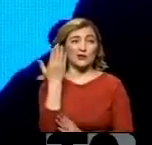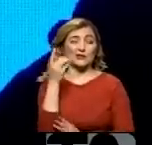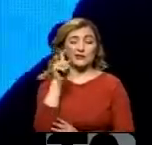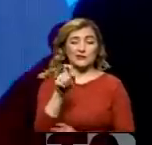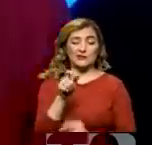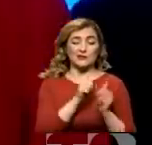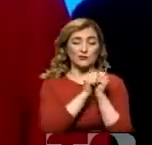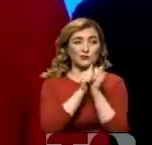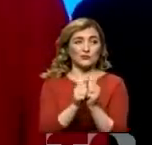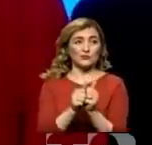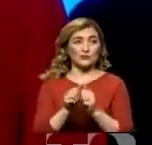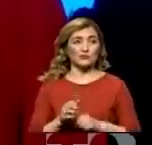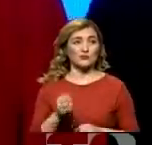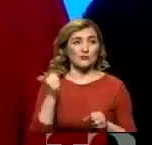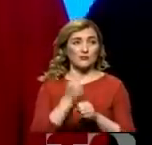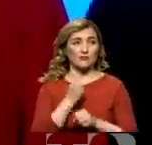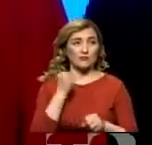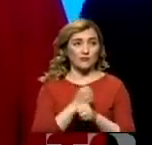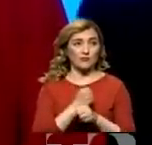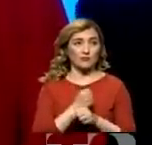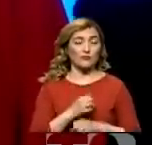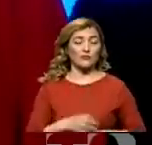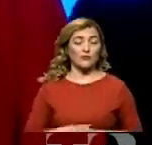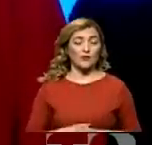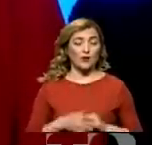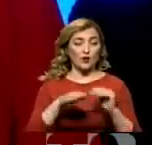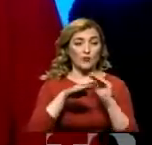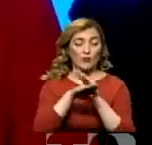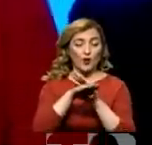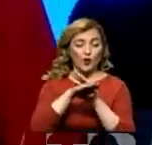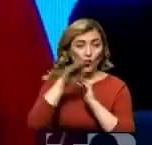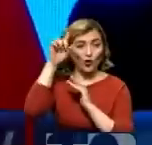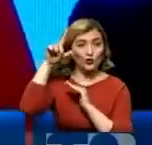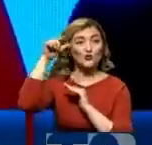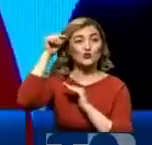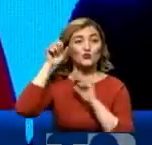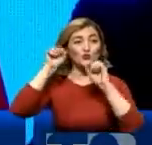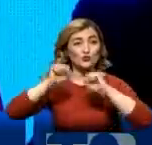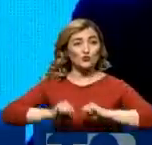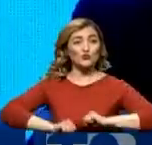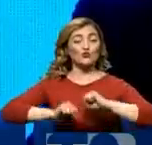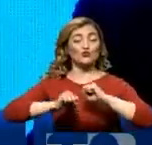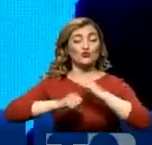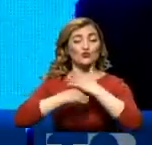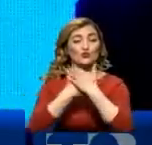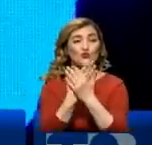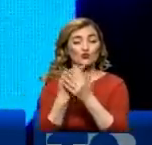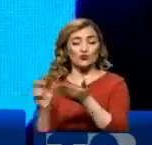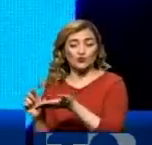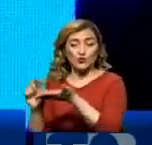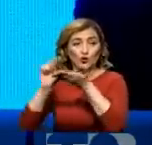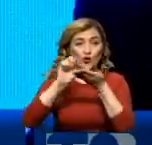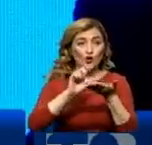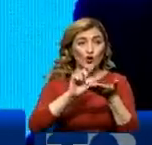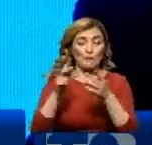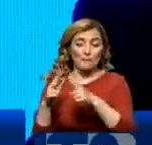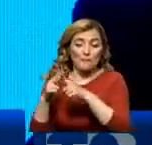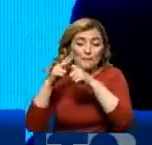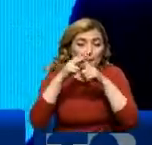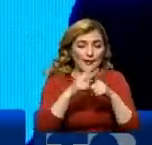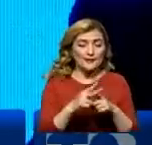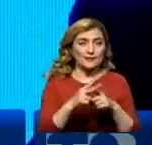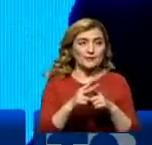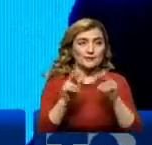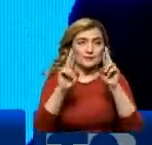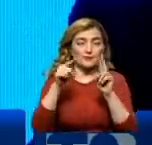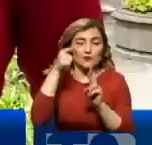nos acompañan. Pero estamos trabajando para que a través del Banco del Estado se genere una nueva línea de crédito. Esperamos que esté lista